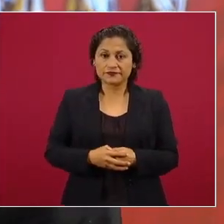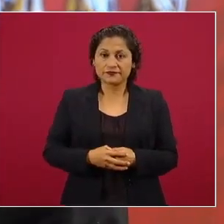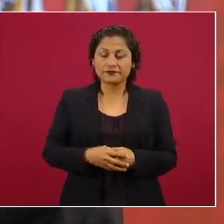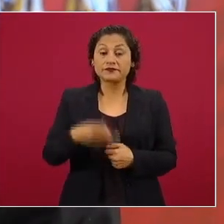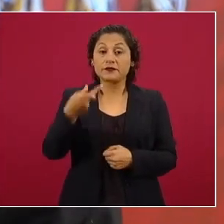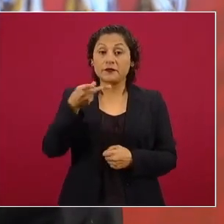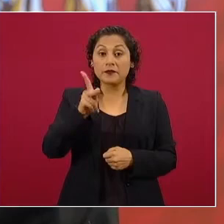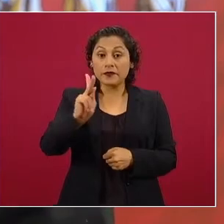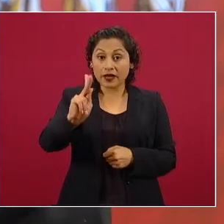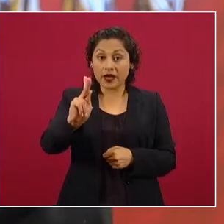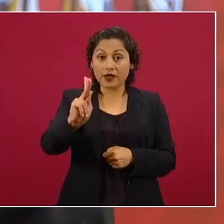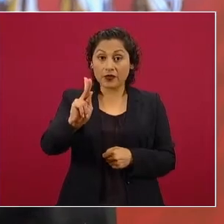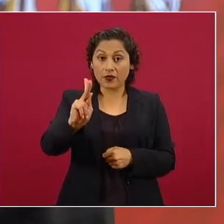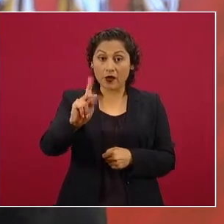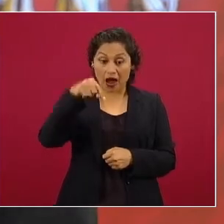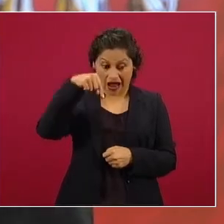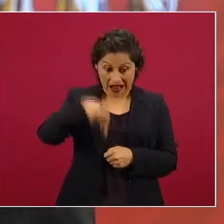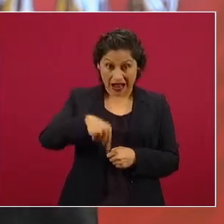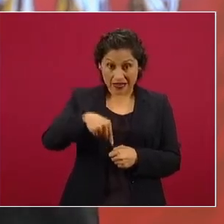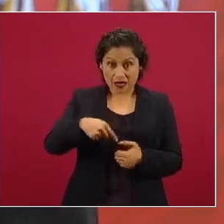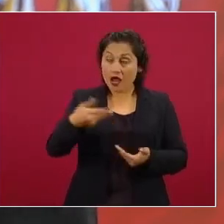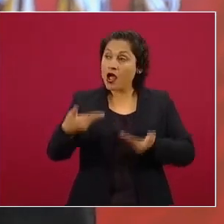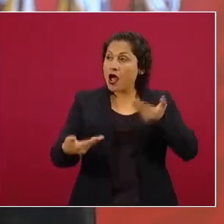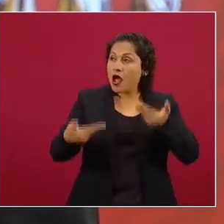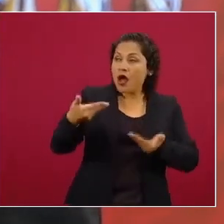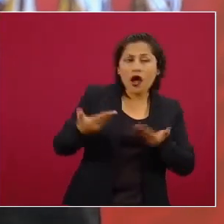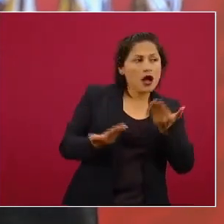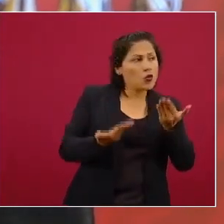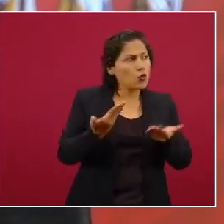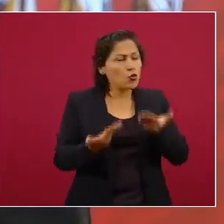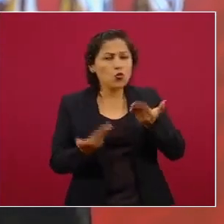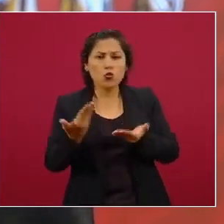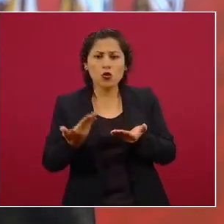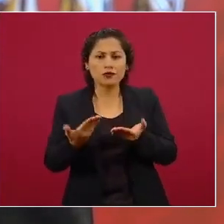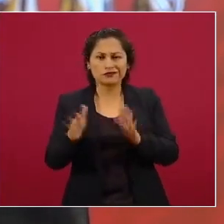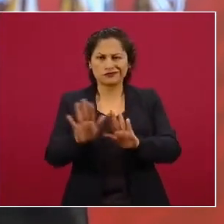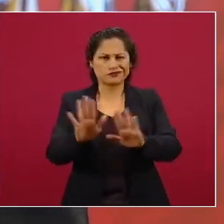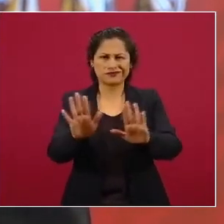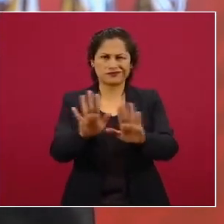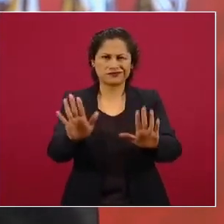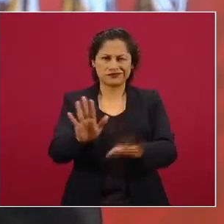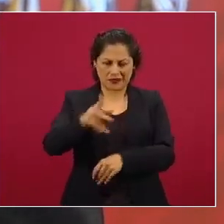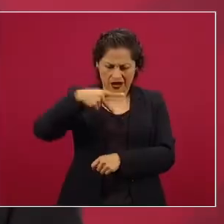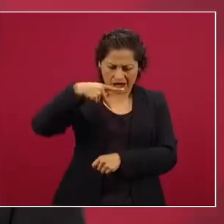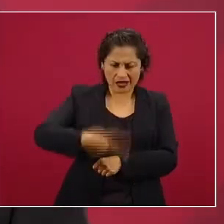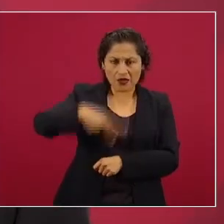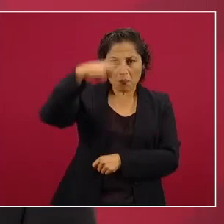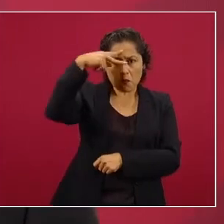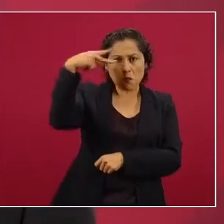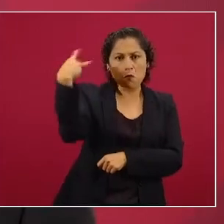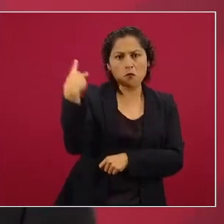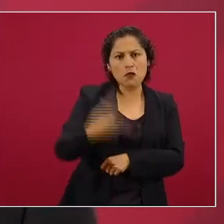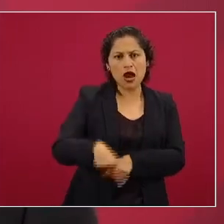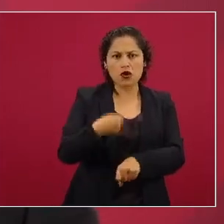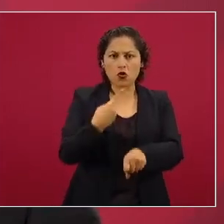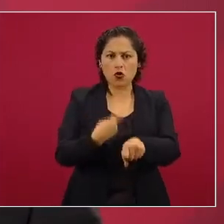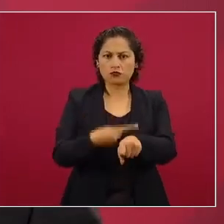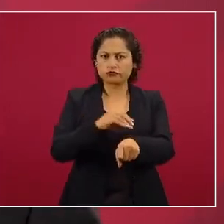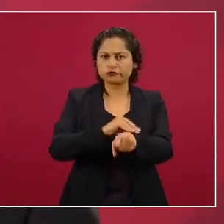pero no vamos a estarnos comparando. El manejo de la pandemia en México ha sido